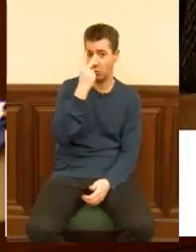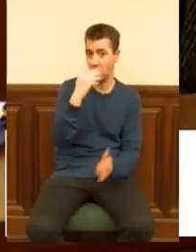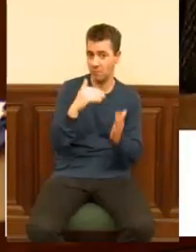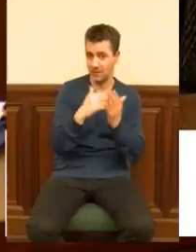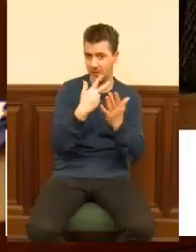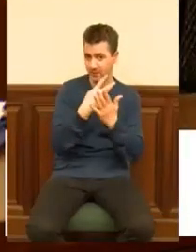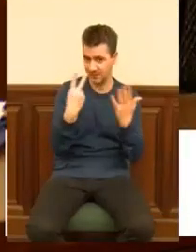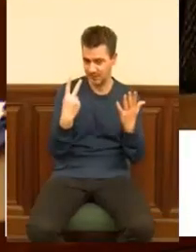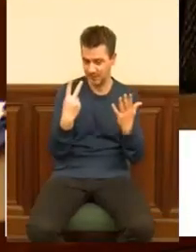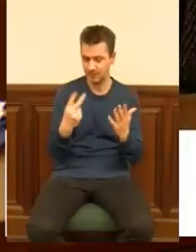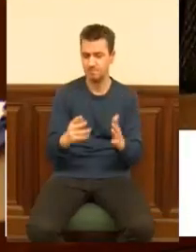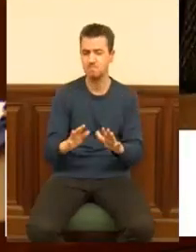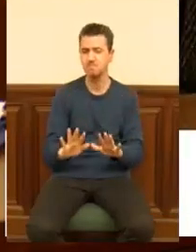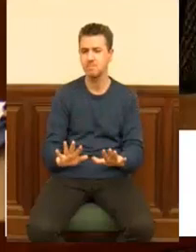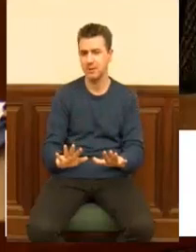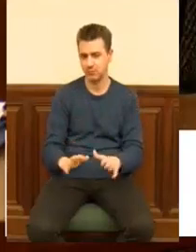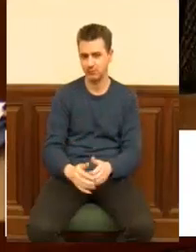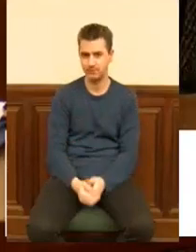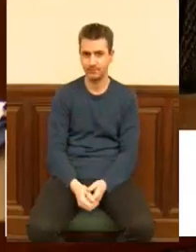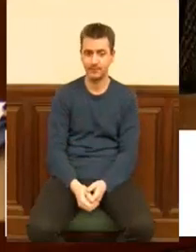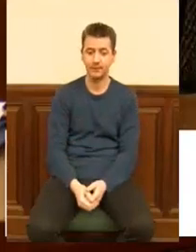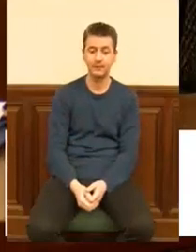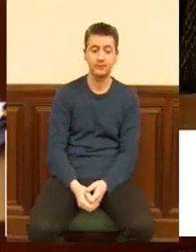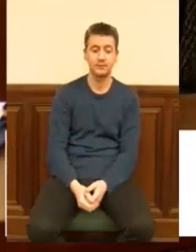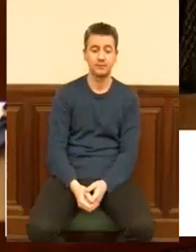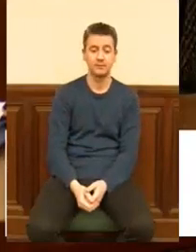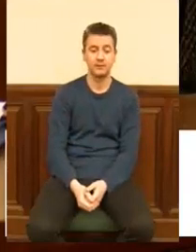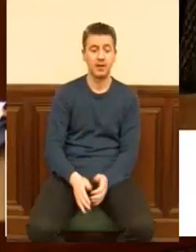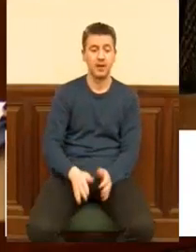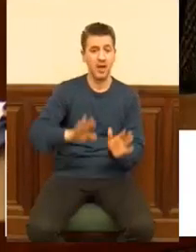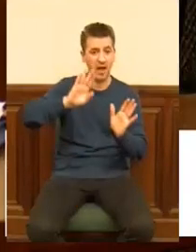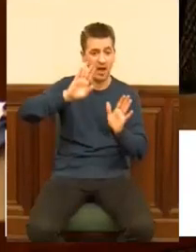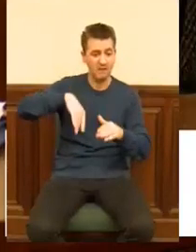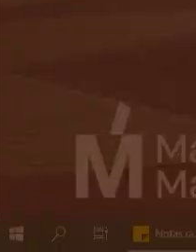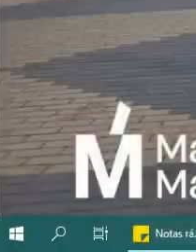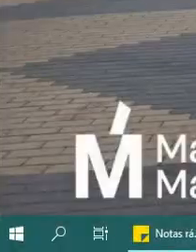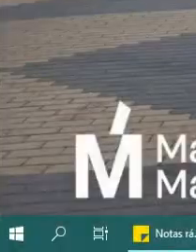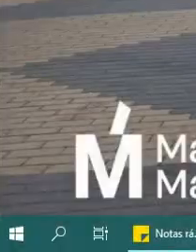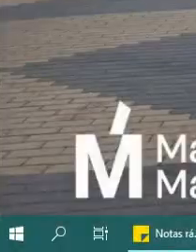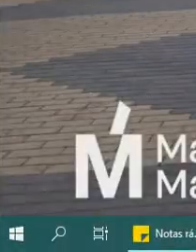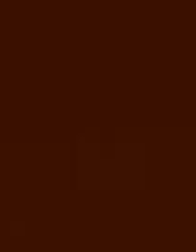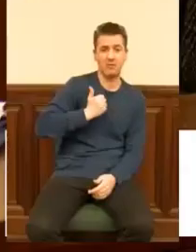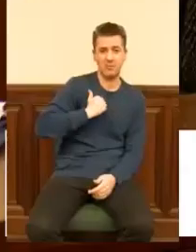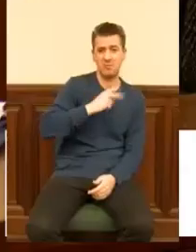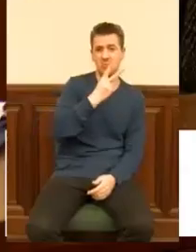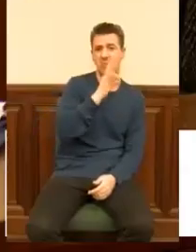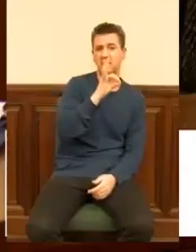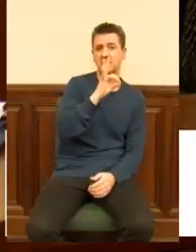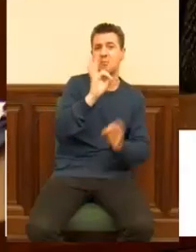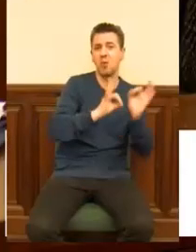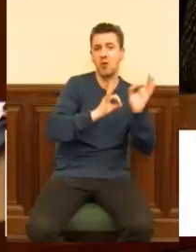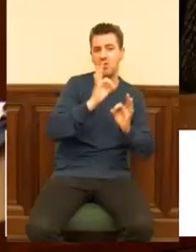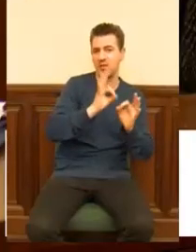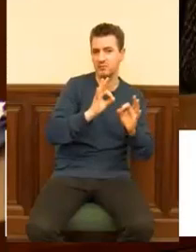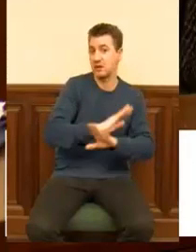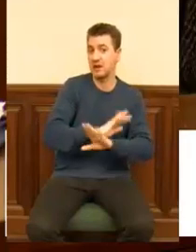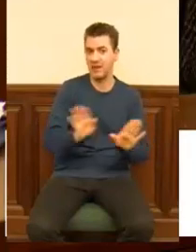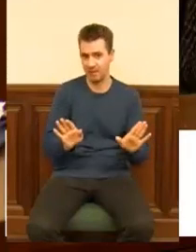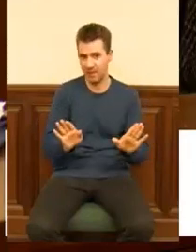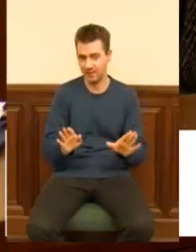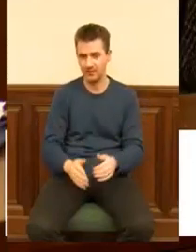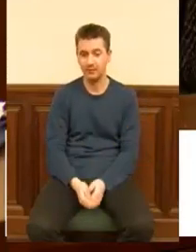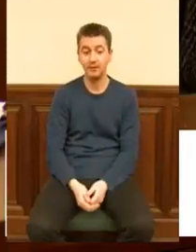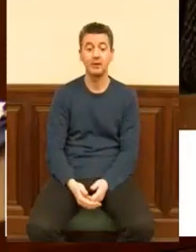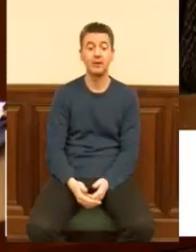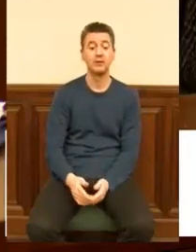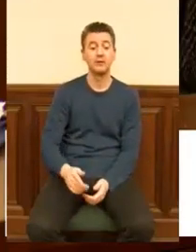2017, pero apenas se ejecutó el 20% de los 2 millones presupuestados. En el año